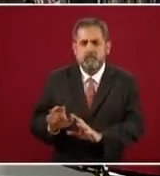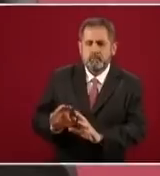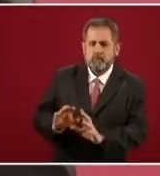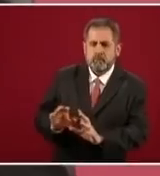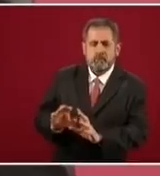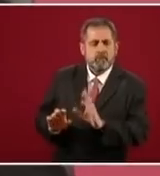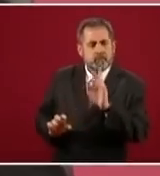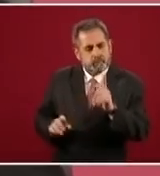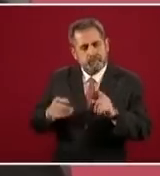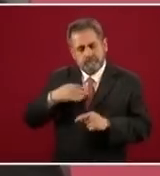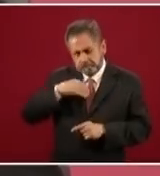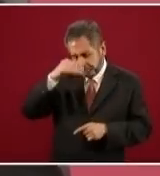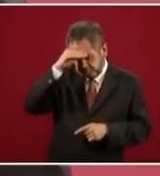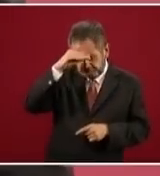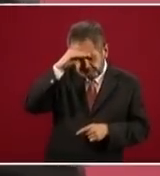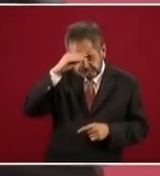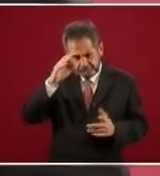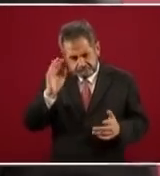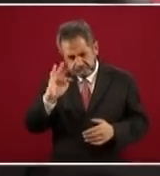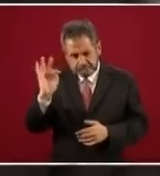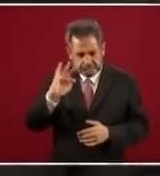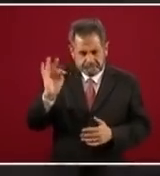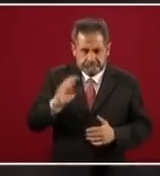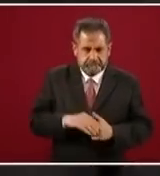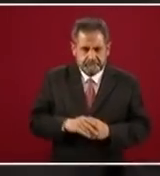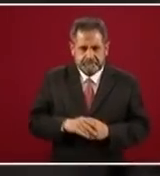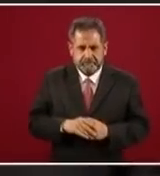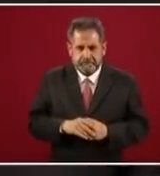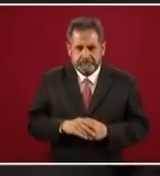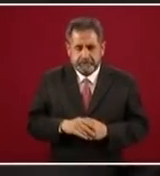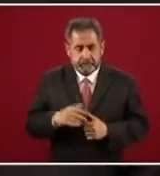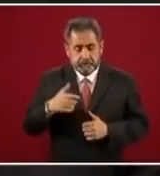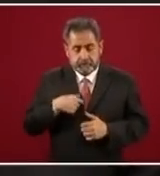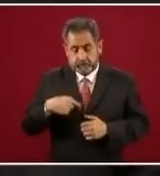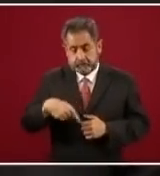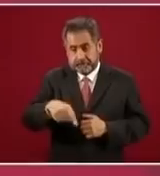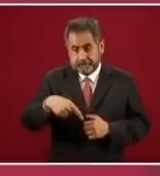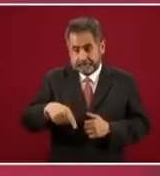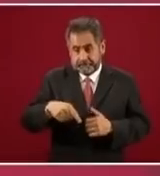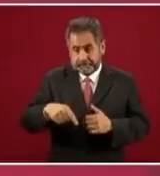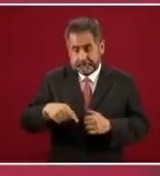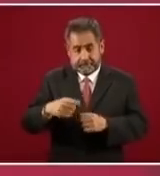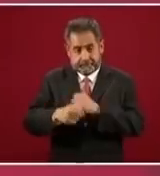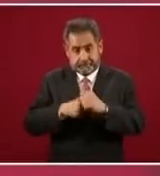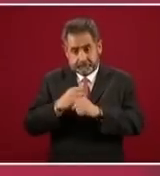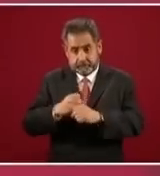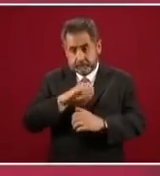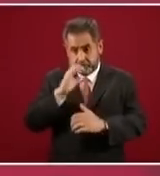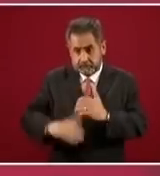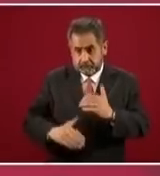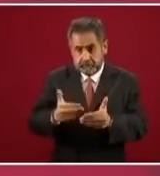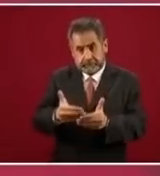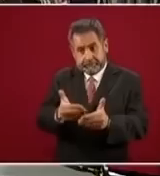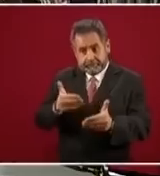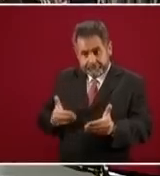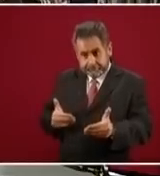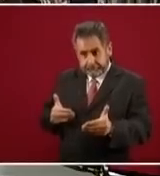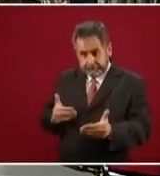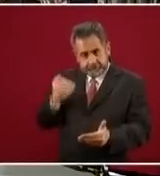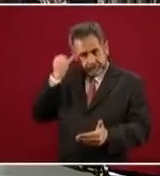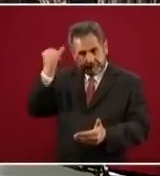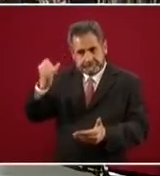No. Yo espero que antes de que finalice este año ya tengamos una propuesta. Okay, gracias.